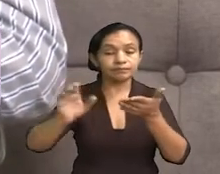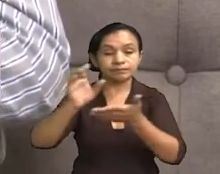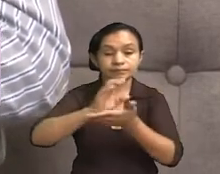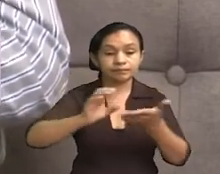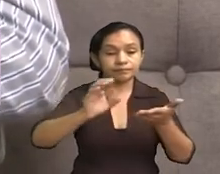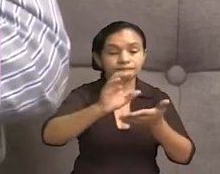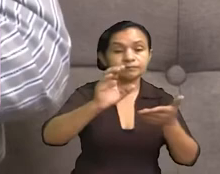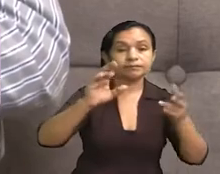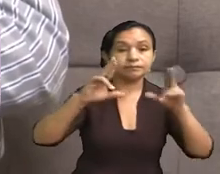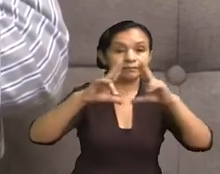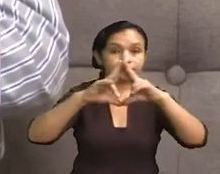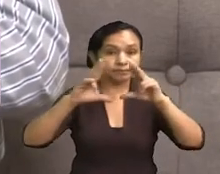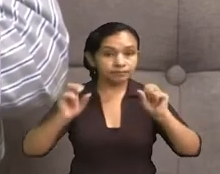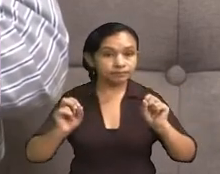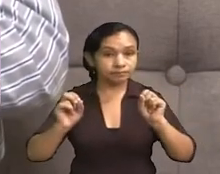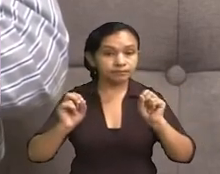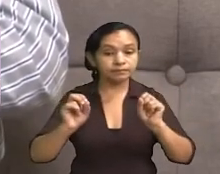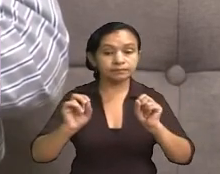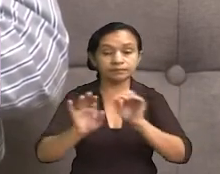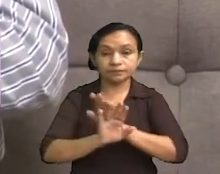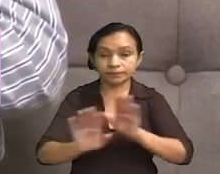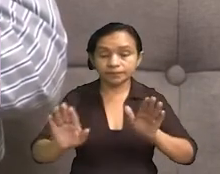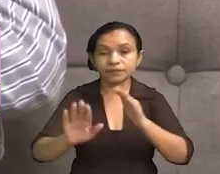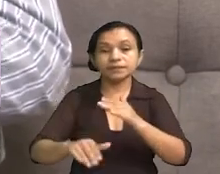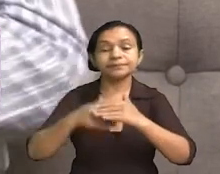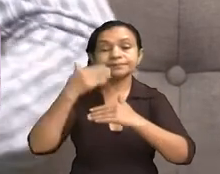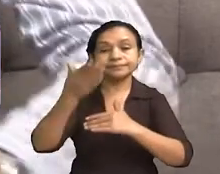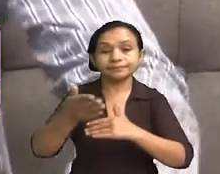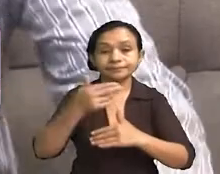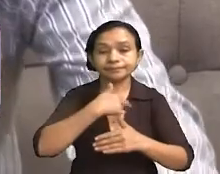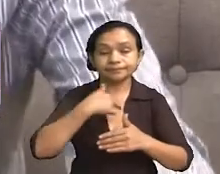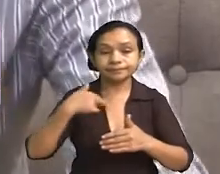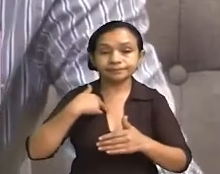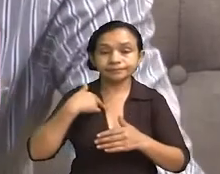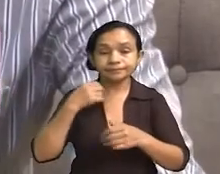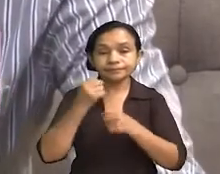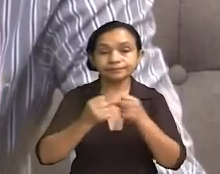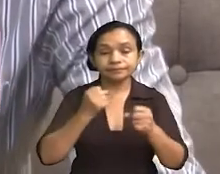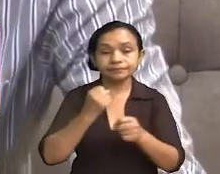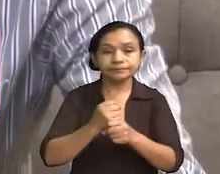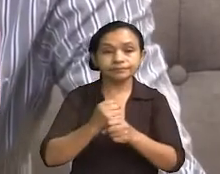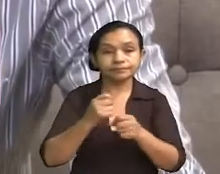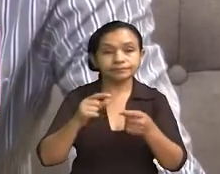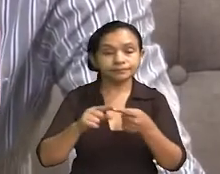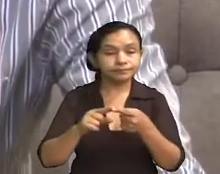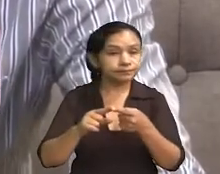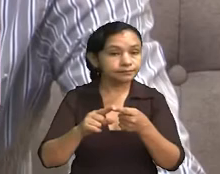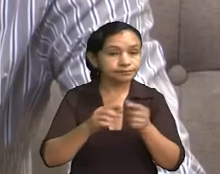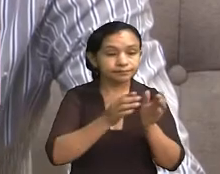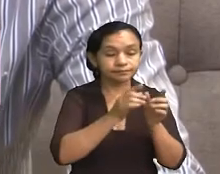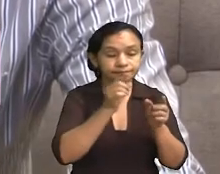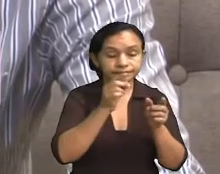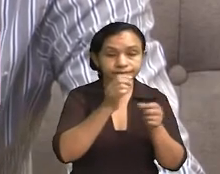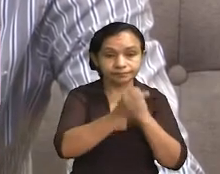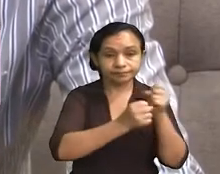colegios del país. Luego se instalaron en el período, te voy a decir,